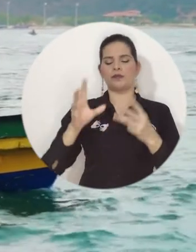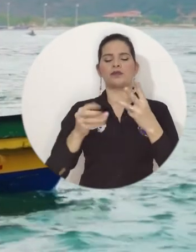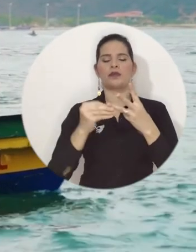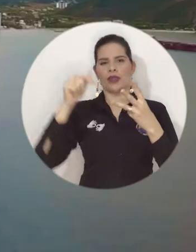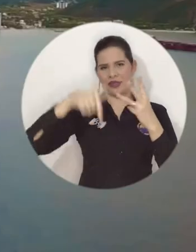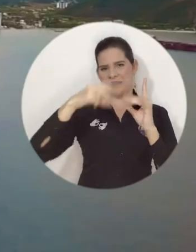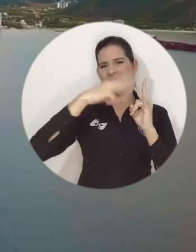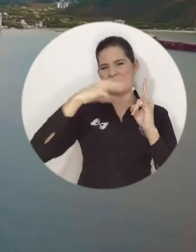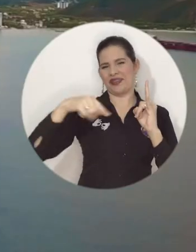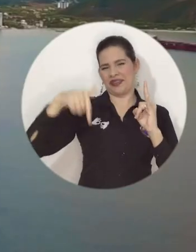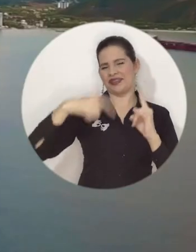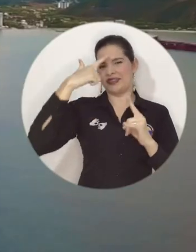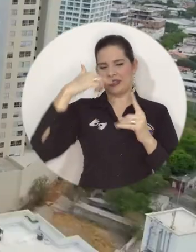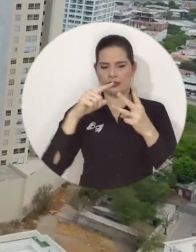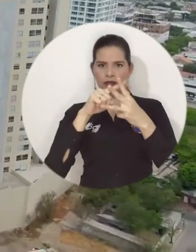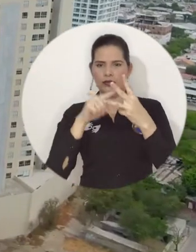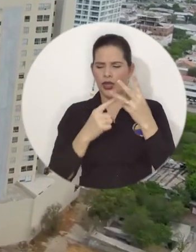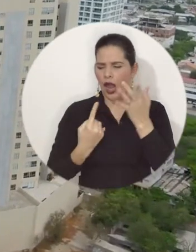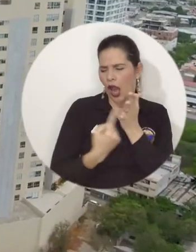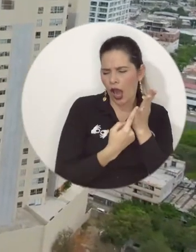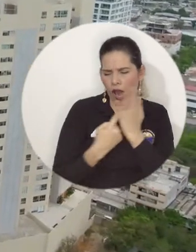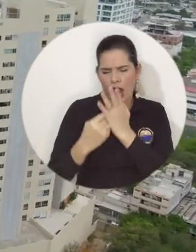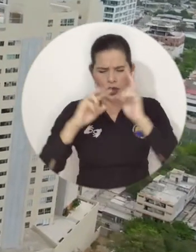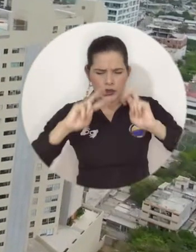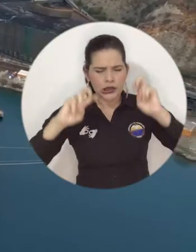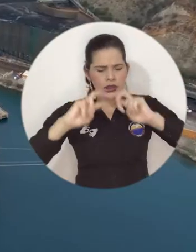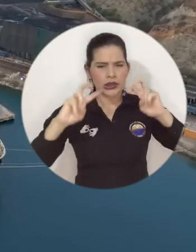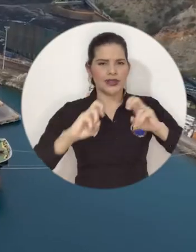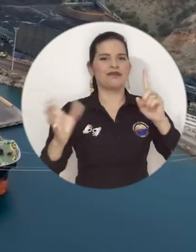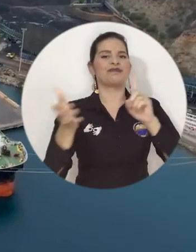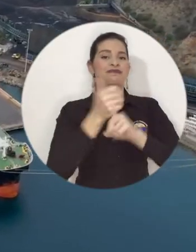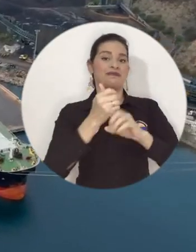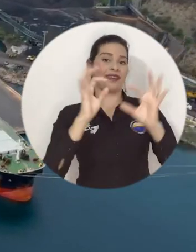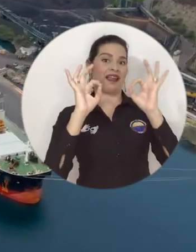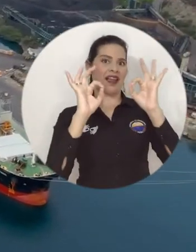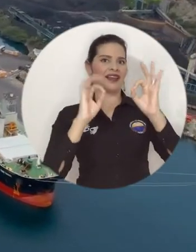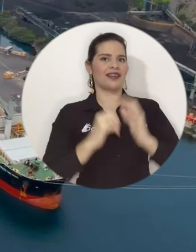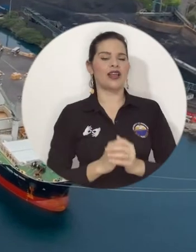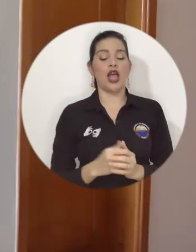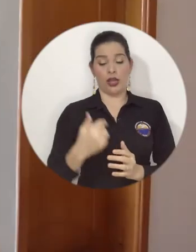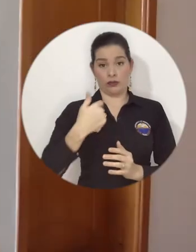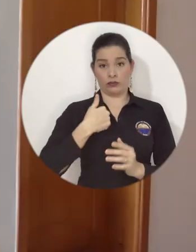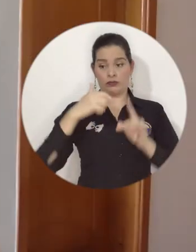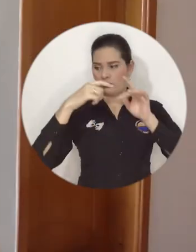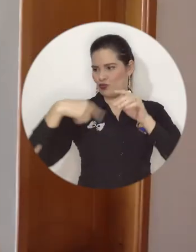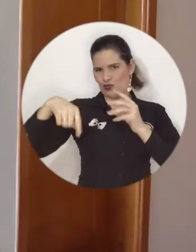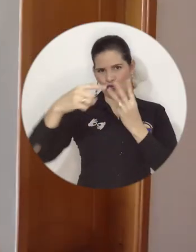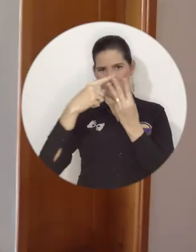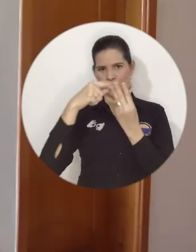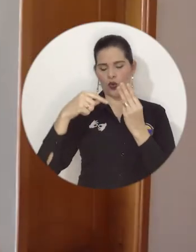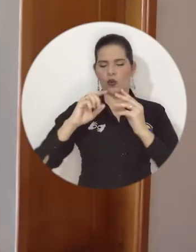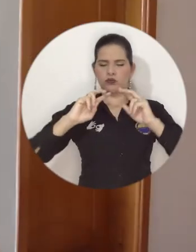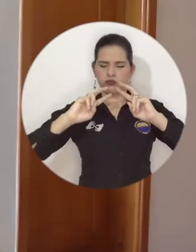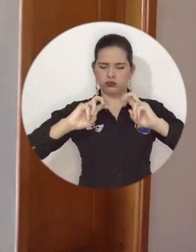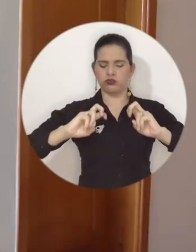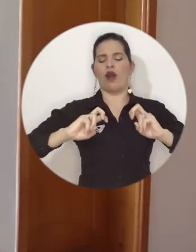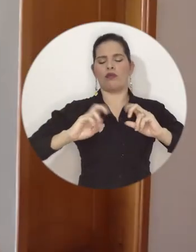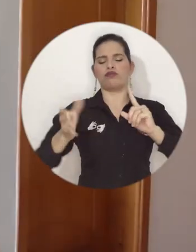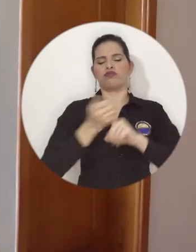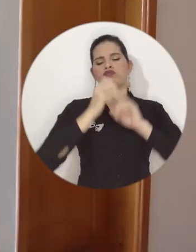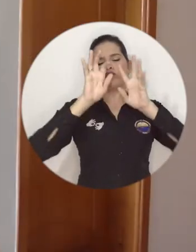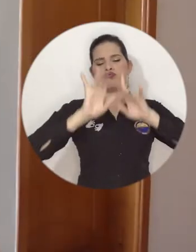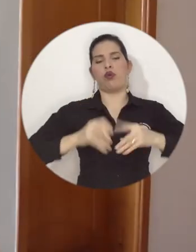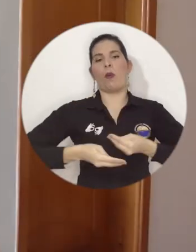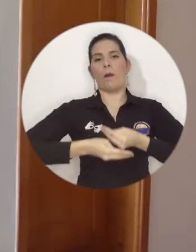de indicadores métricos, hoy en día la actividad científica se mide y se evalúa de acuerdo con su calidad. En este caso, nosotros decidimos